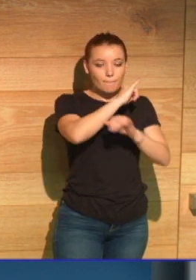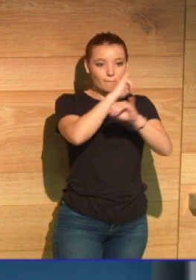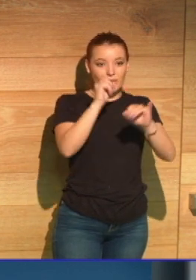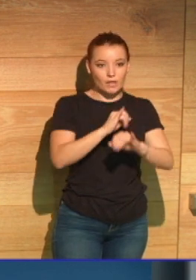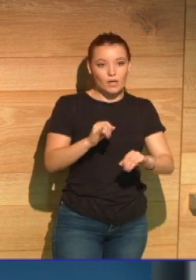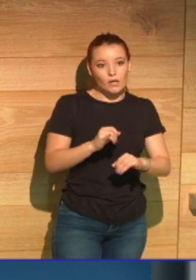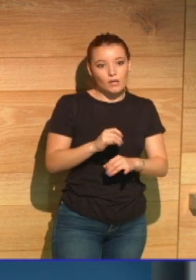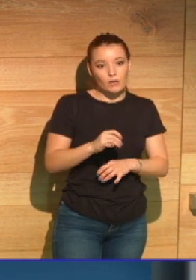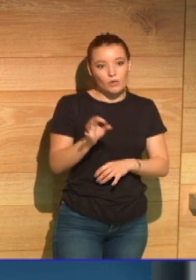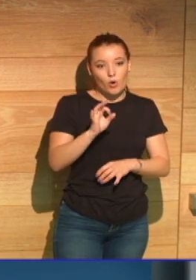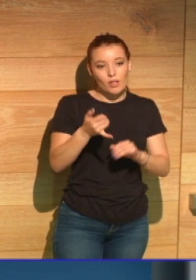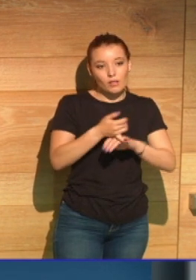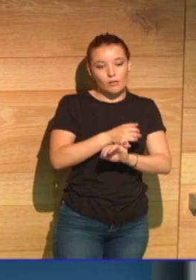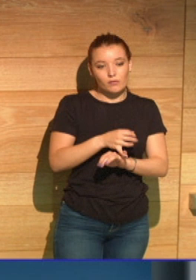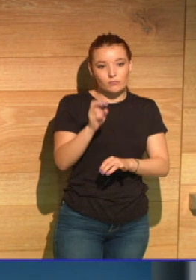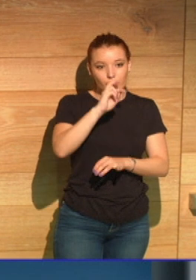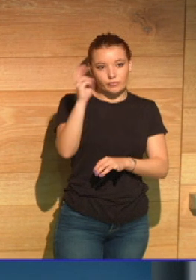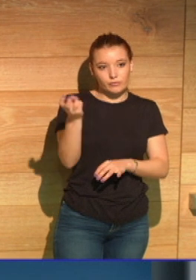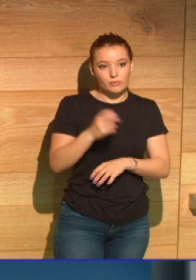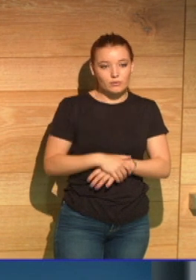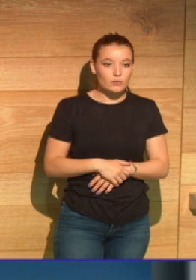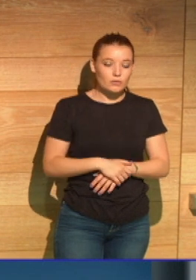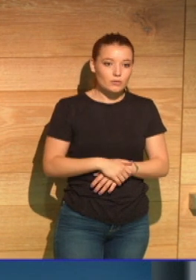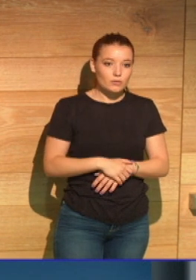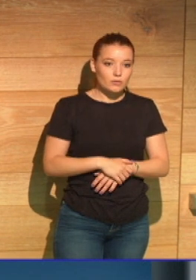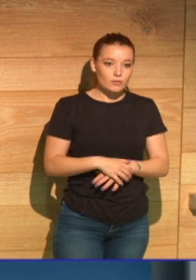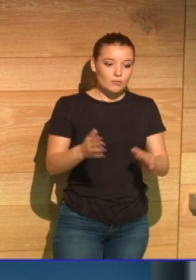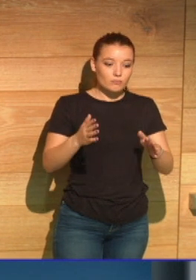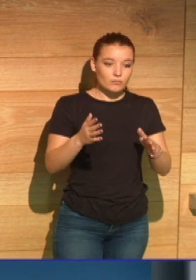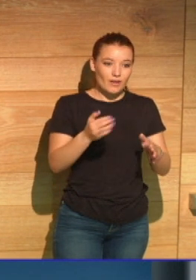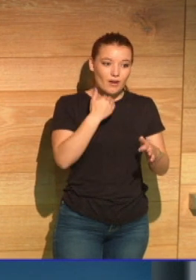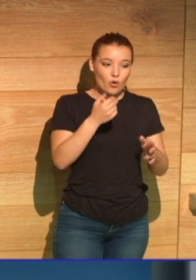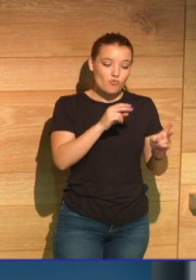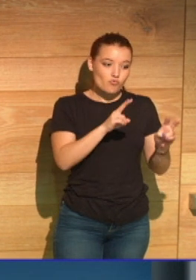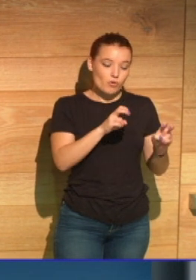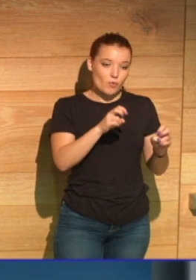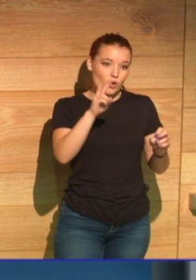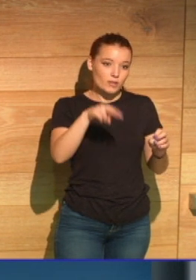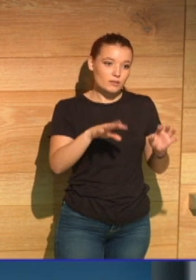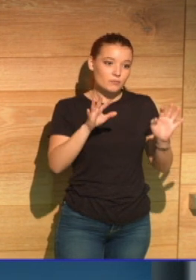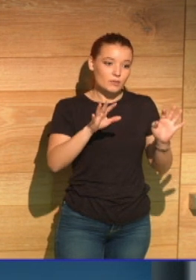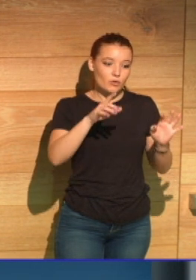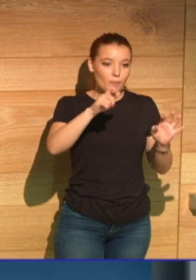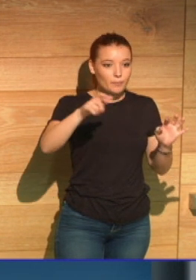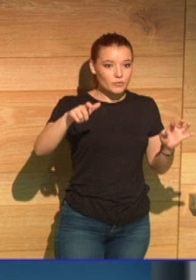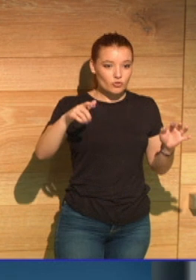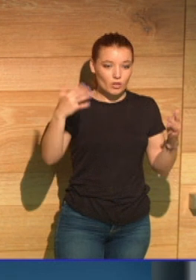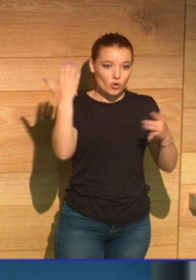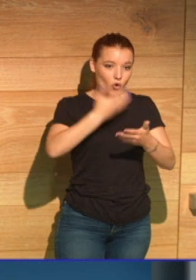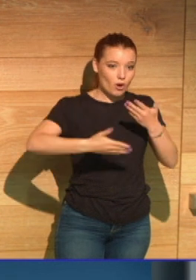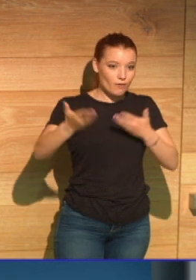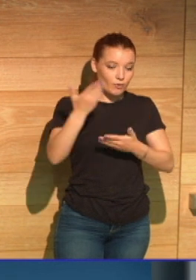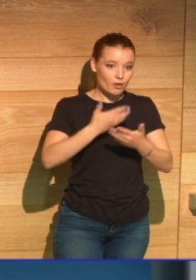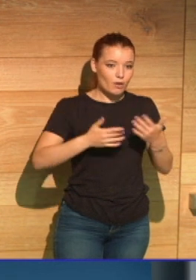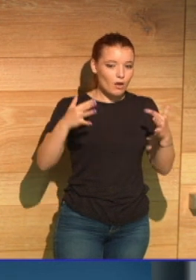en los museos de ciencia. Una cosa que de pronto es un poco inédita, pero que a todos los colaboradores y colaboradoras del encuentro les pareció muy potente, porque la